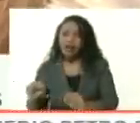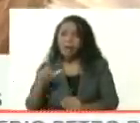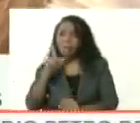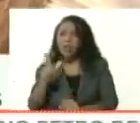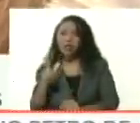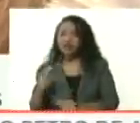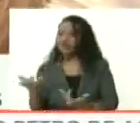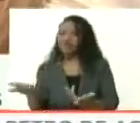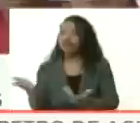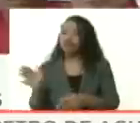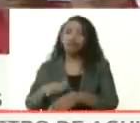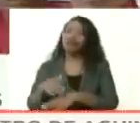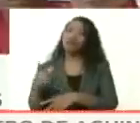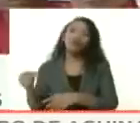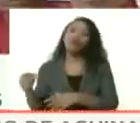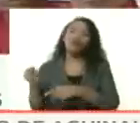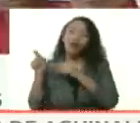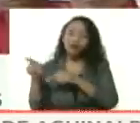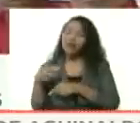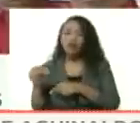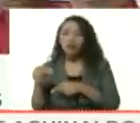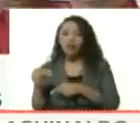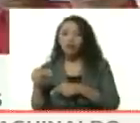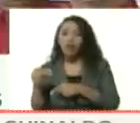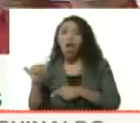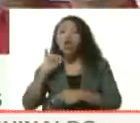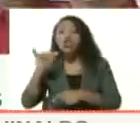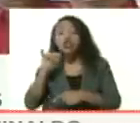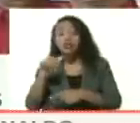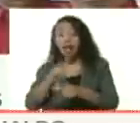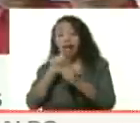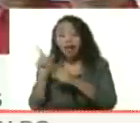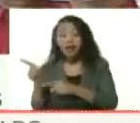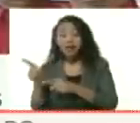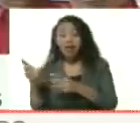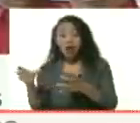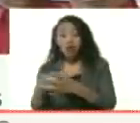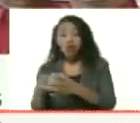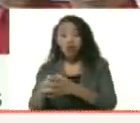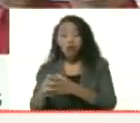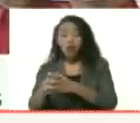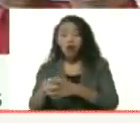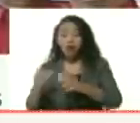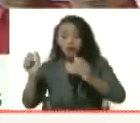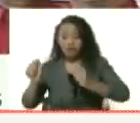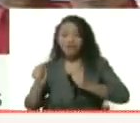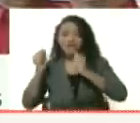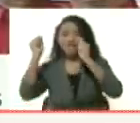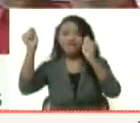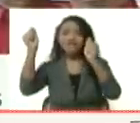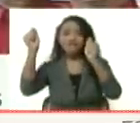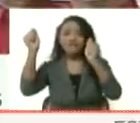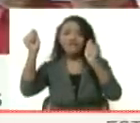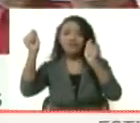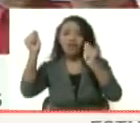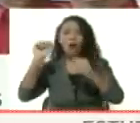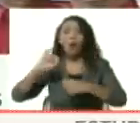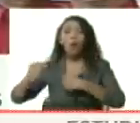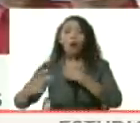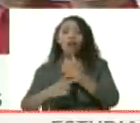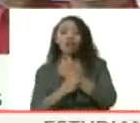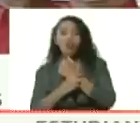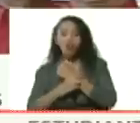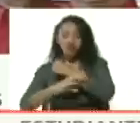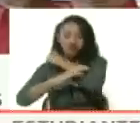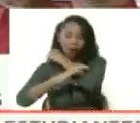fue más noticia aquel señor que salió con una pancarta que le decía Guaidó estafador que el acto